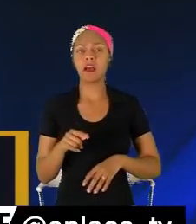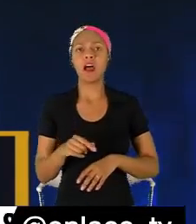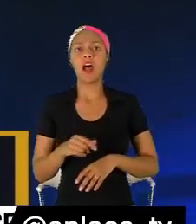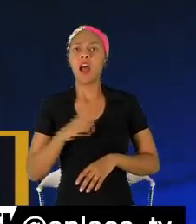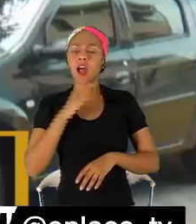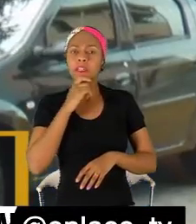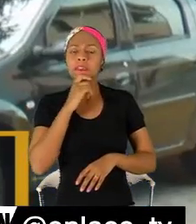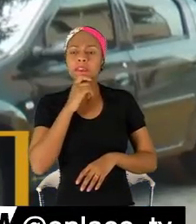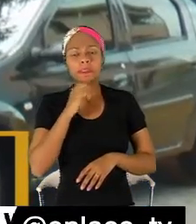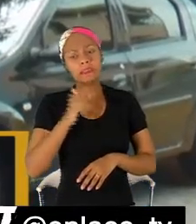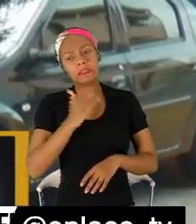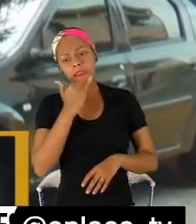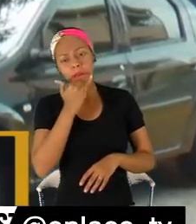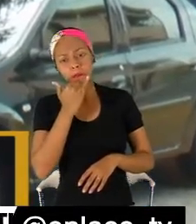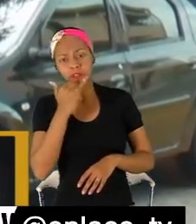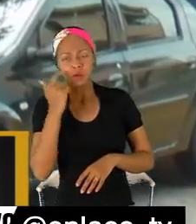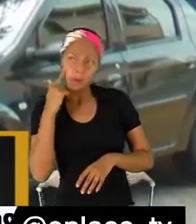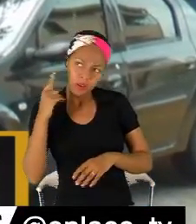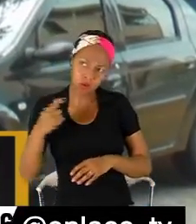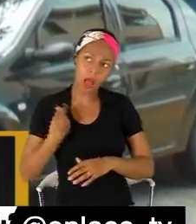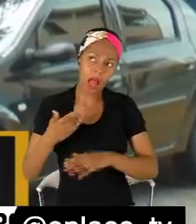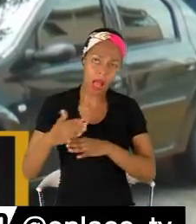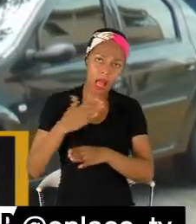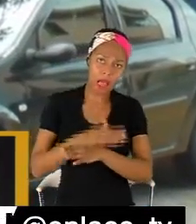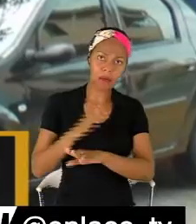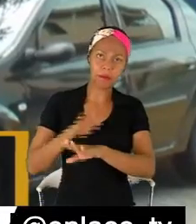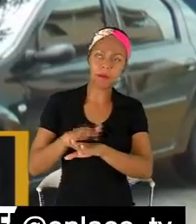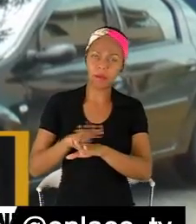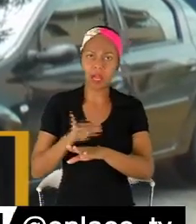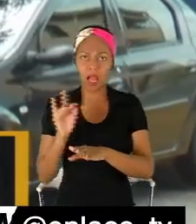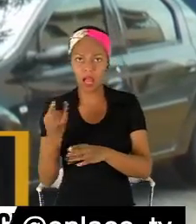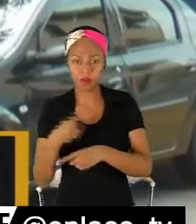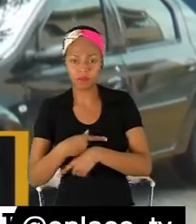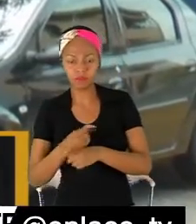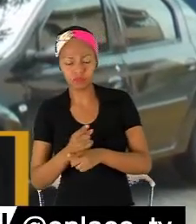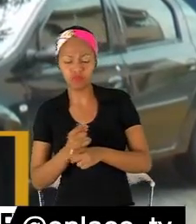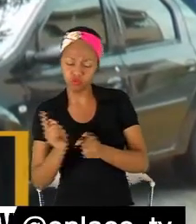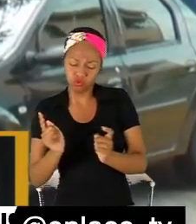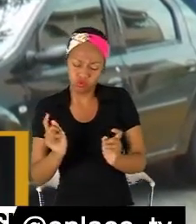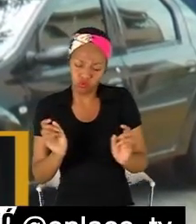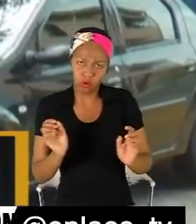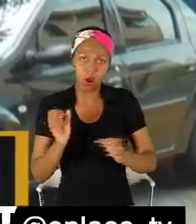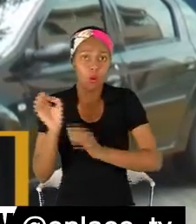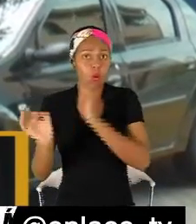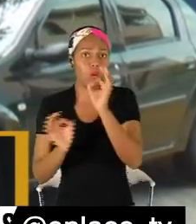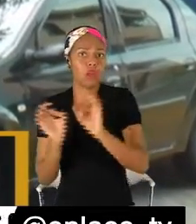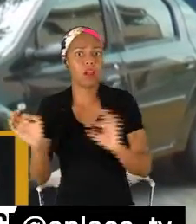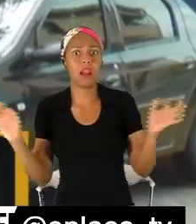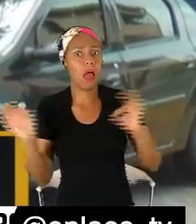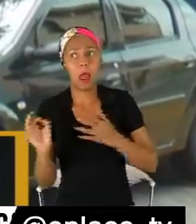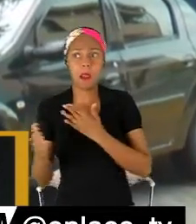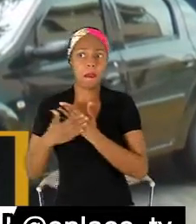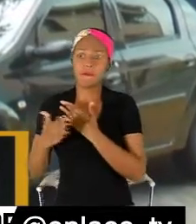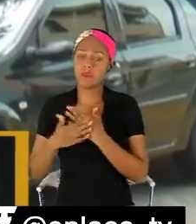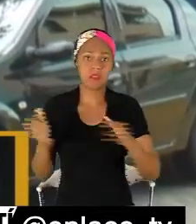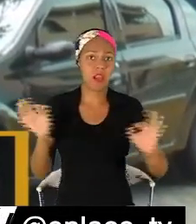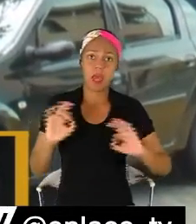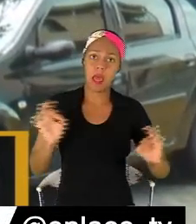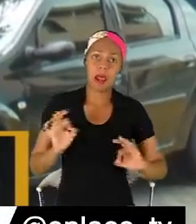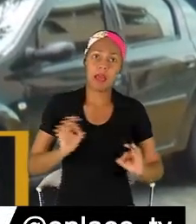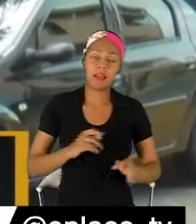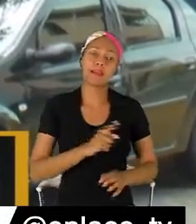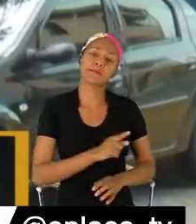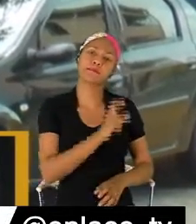cuáles fueron las acciones preventivas que se tomaron para ejecutar este trabajo, lo que resulta un evento en un lamentable deceso.